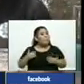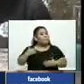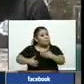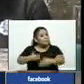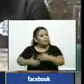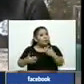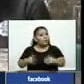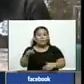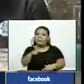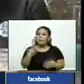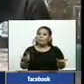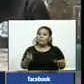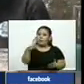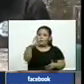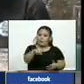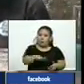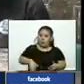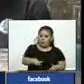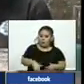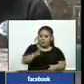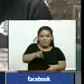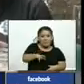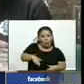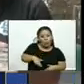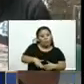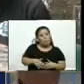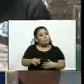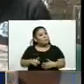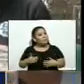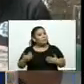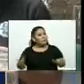más, y no solo quedarnos acá en Tonacatepeque, sino